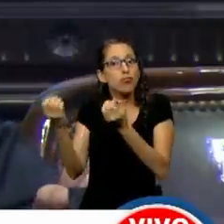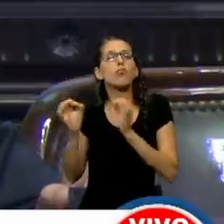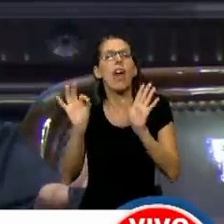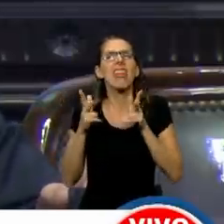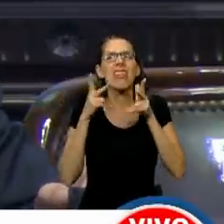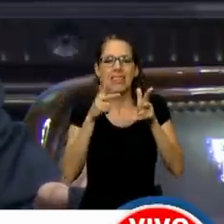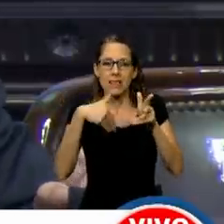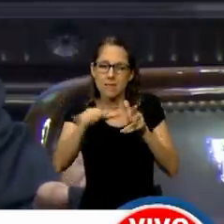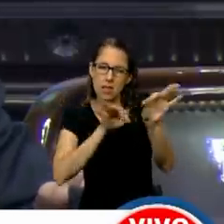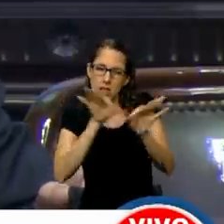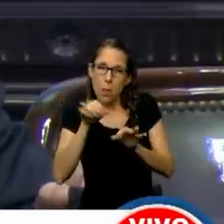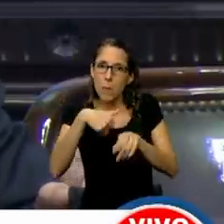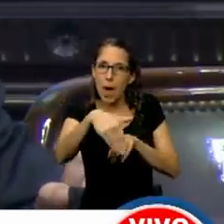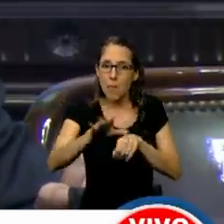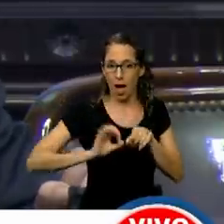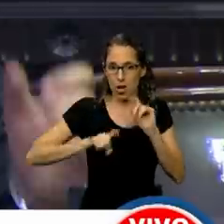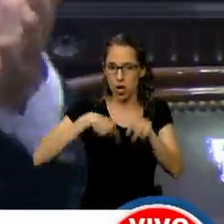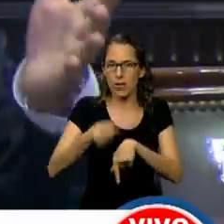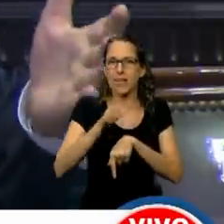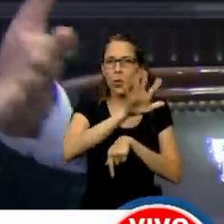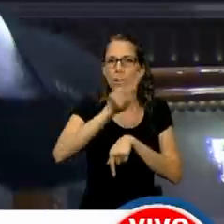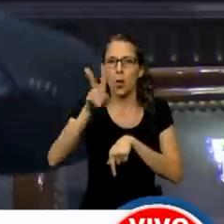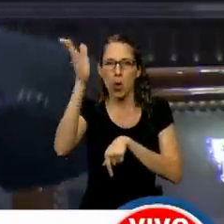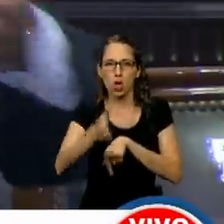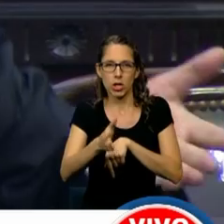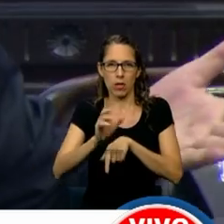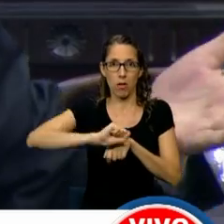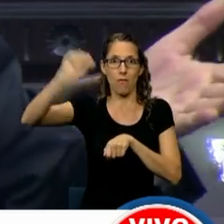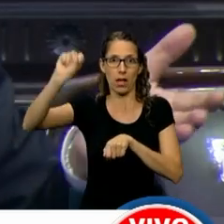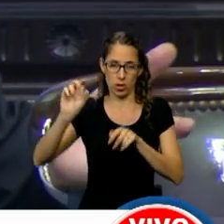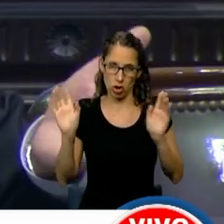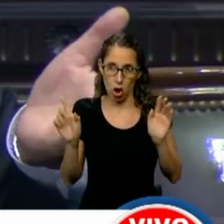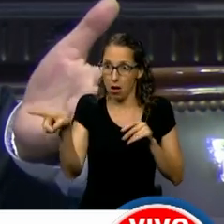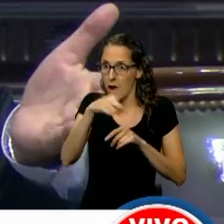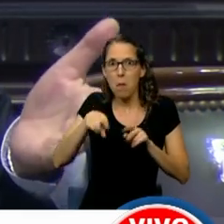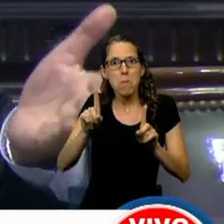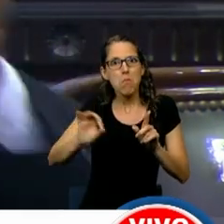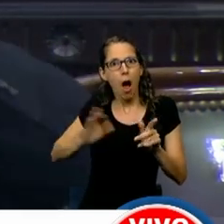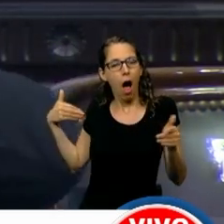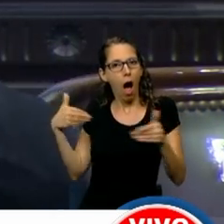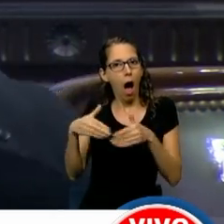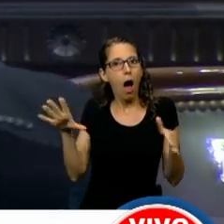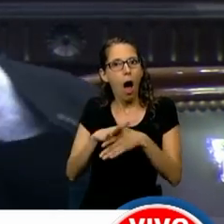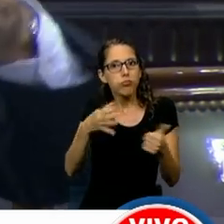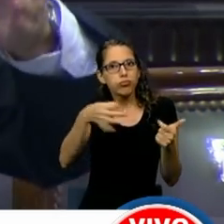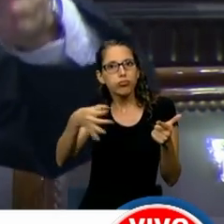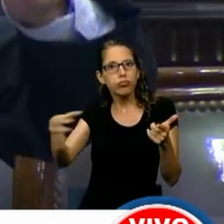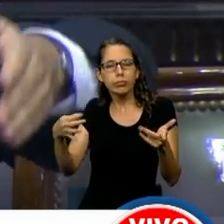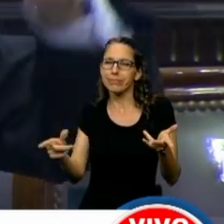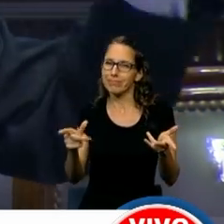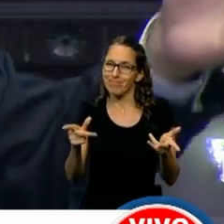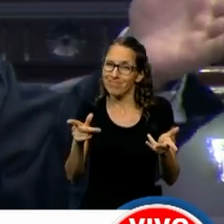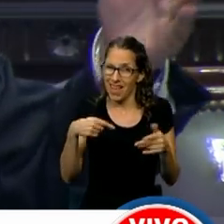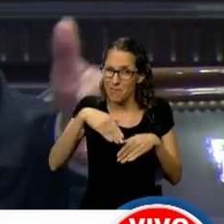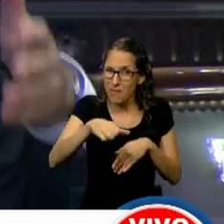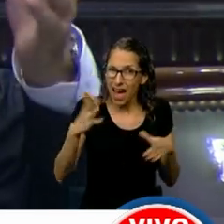52 por ciento pero el año 2022 se pueden equivocar pero tienen menos margen de equivocación convengamos porque han sido las que